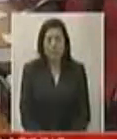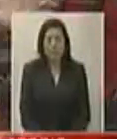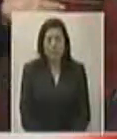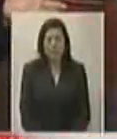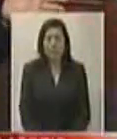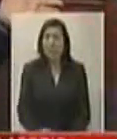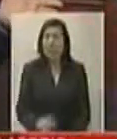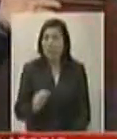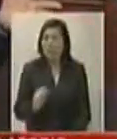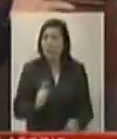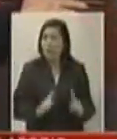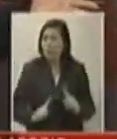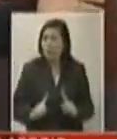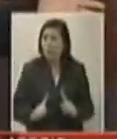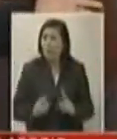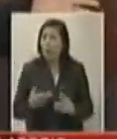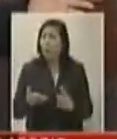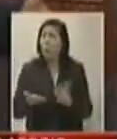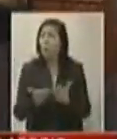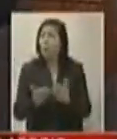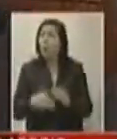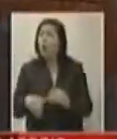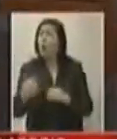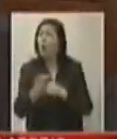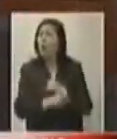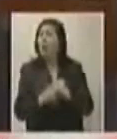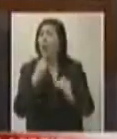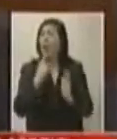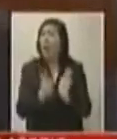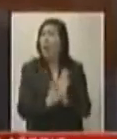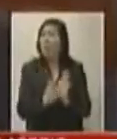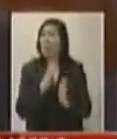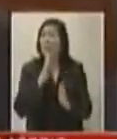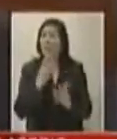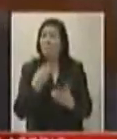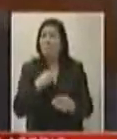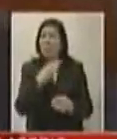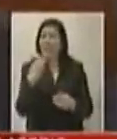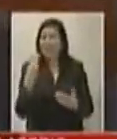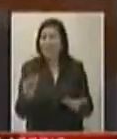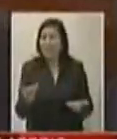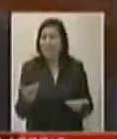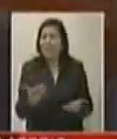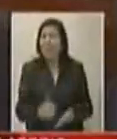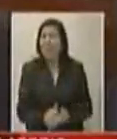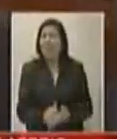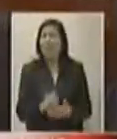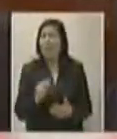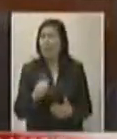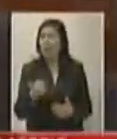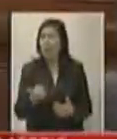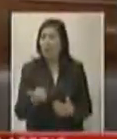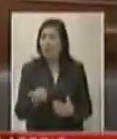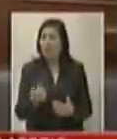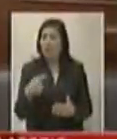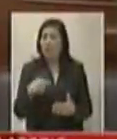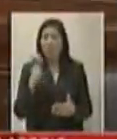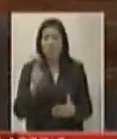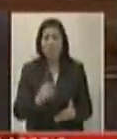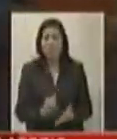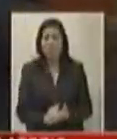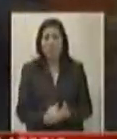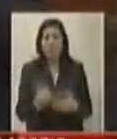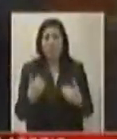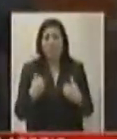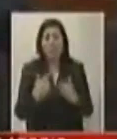Hay algunos que se van a estudiar al extranjero y hablan de la ley de la carrera magisterial, ¿no? Hay otros que han matado maestros y